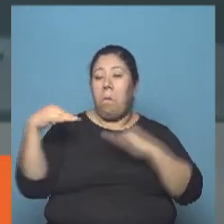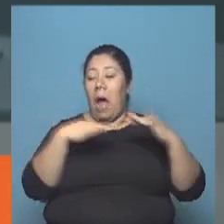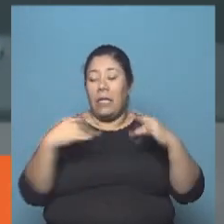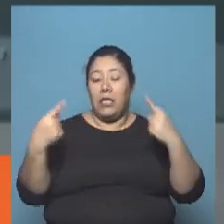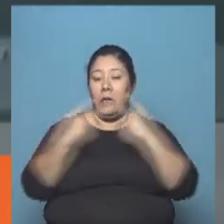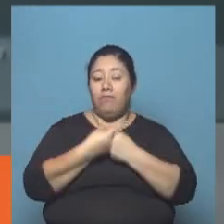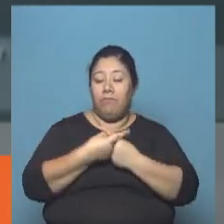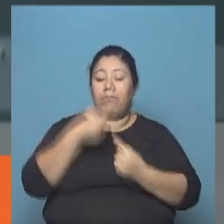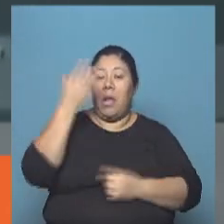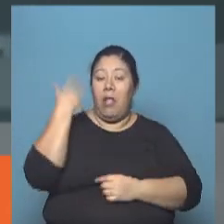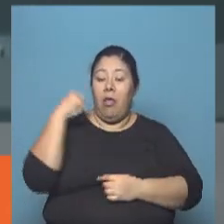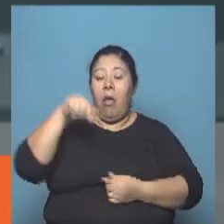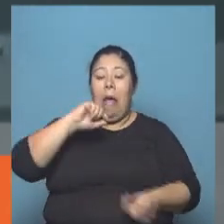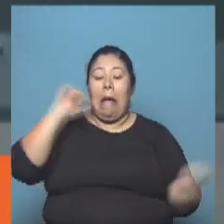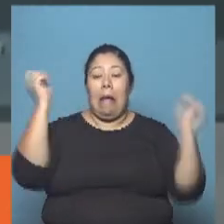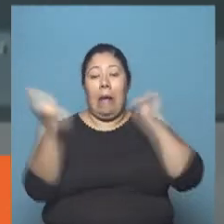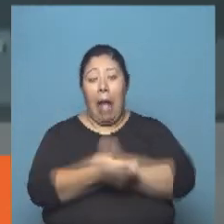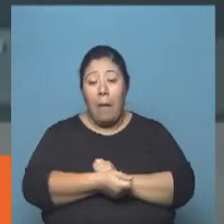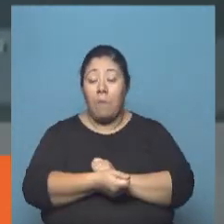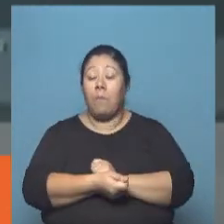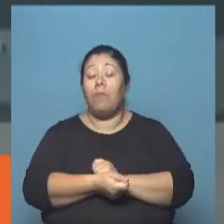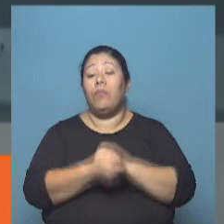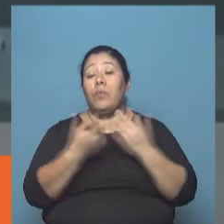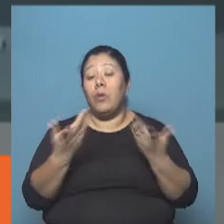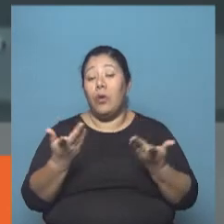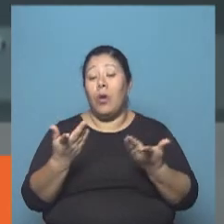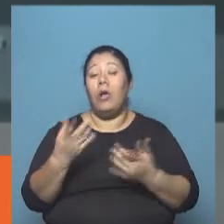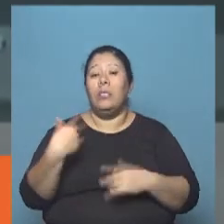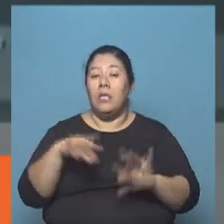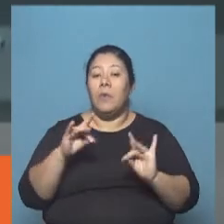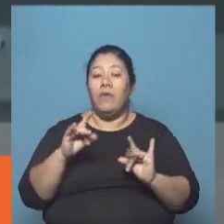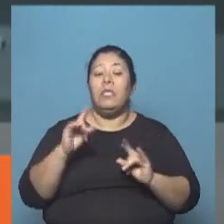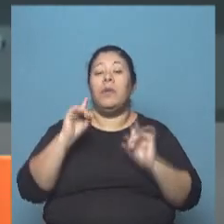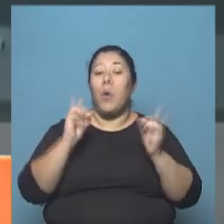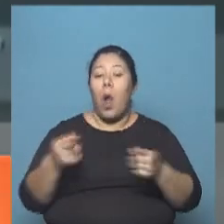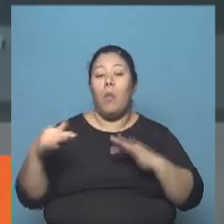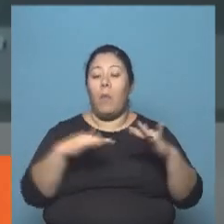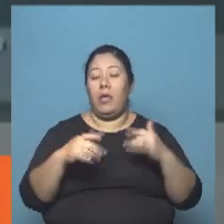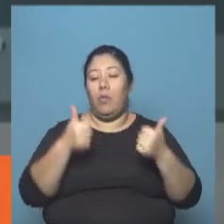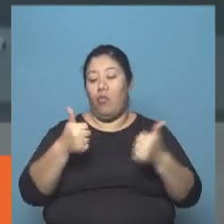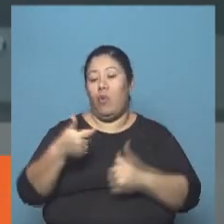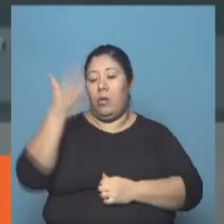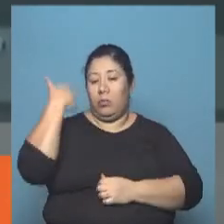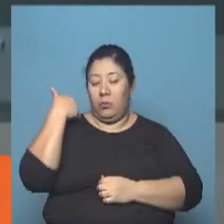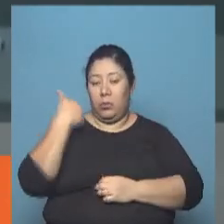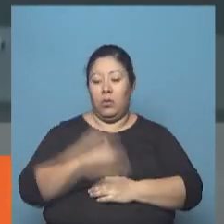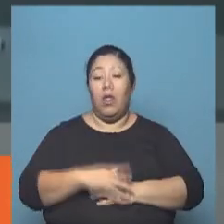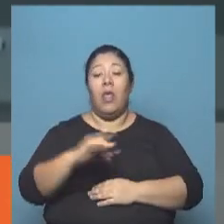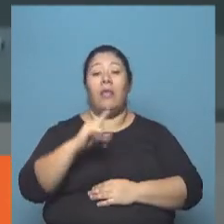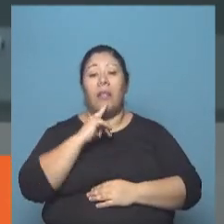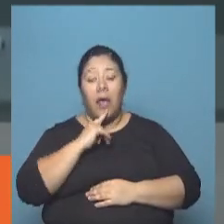todo atendiendo a que yo creo que hicimos un muy buen partido contra Chile. Bueno, ahí estaba la palabra del Tata